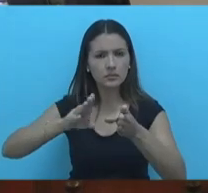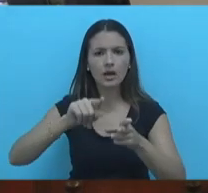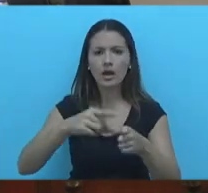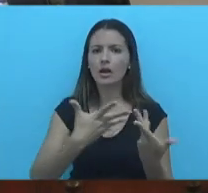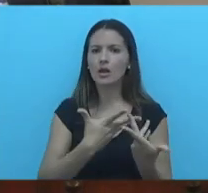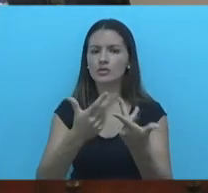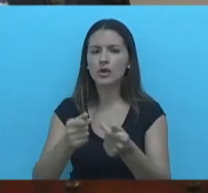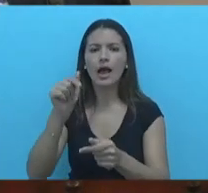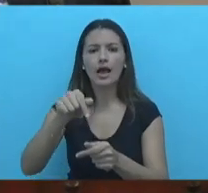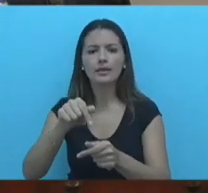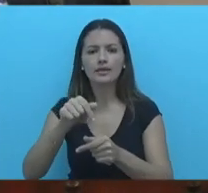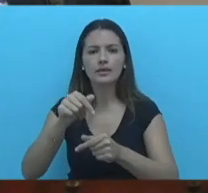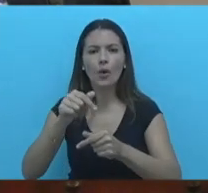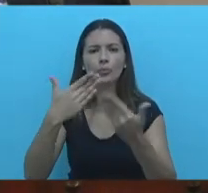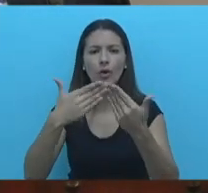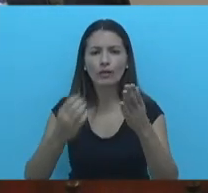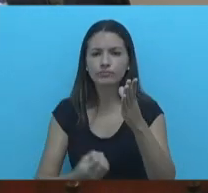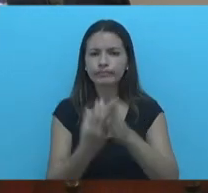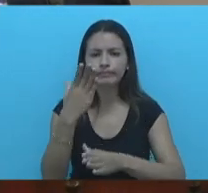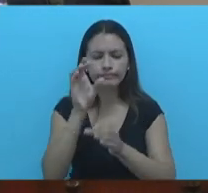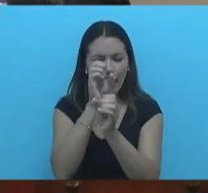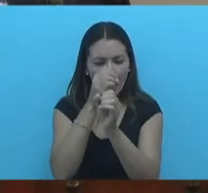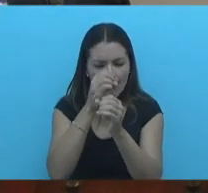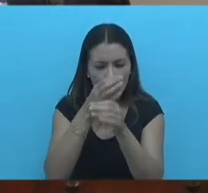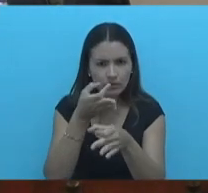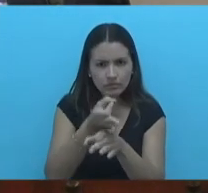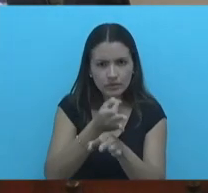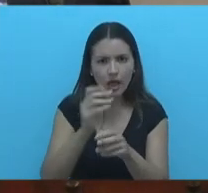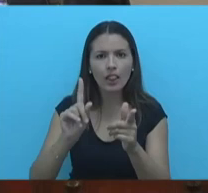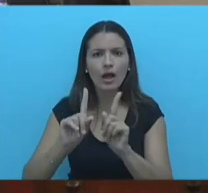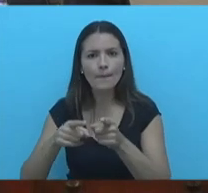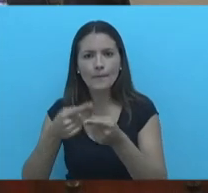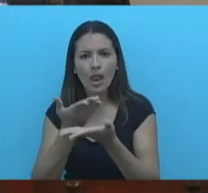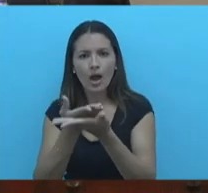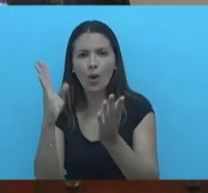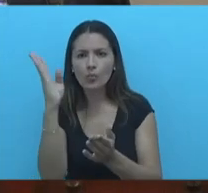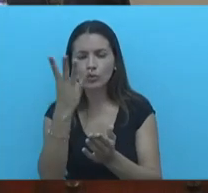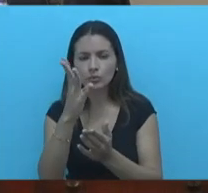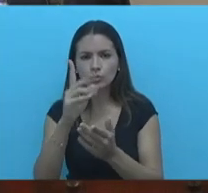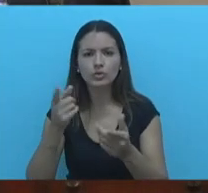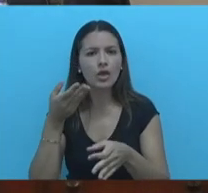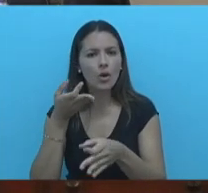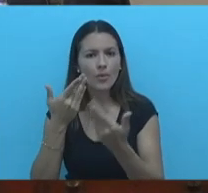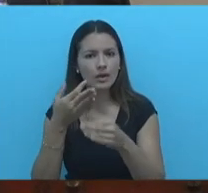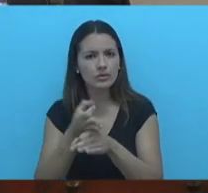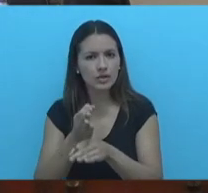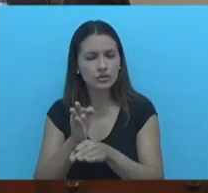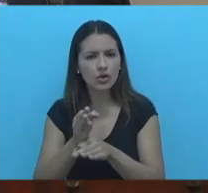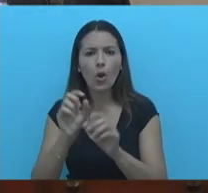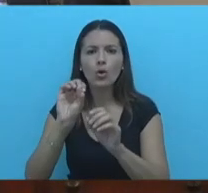al funcionamiento de un laboratorio pedagógico y museo interactivo de educación santafesina, el cual